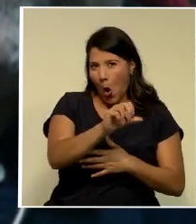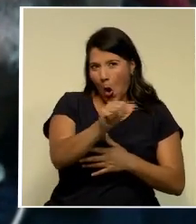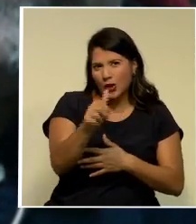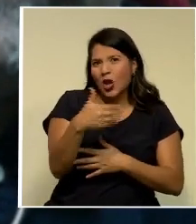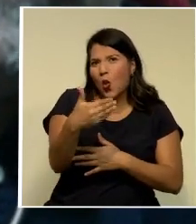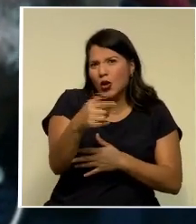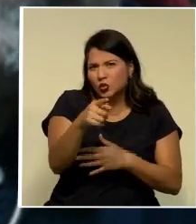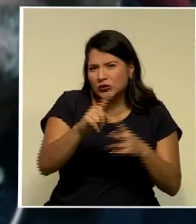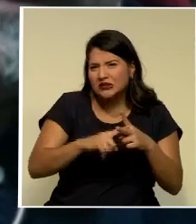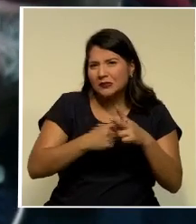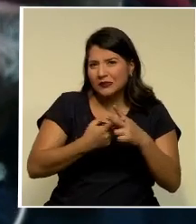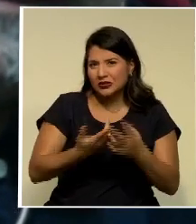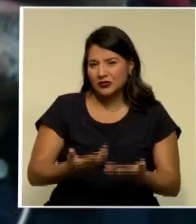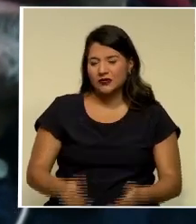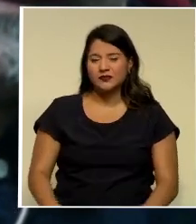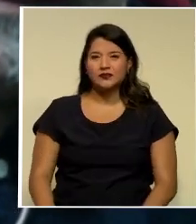empezaste?